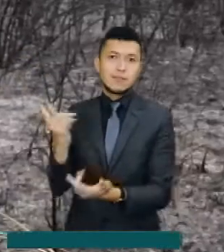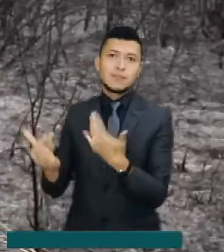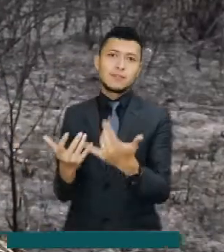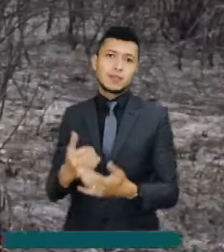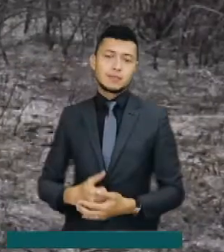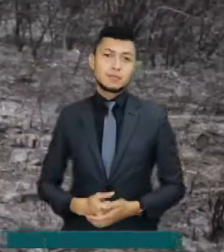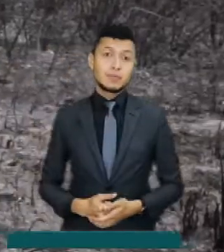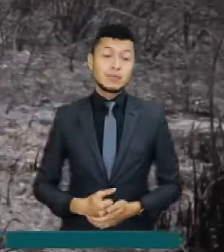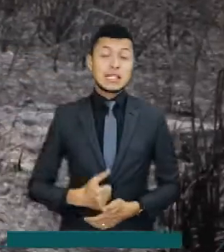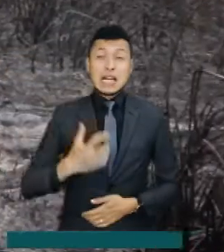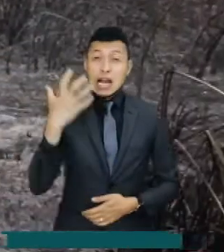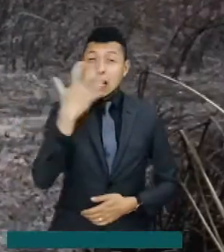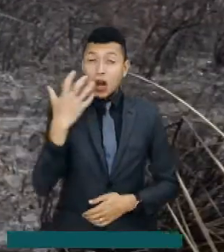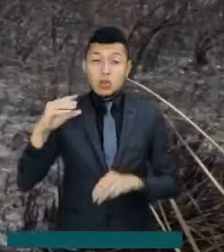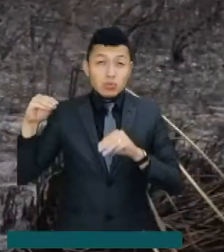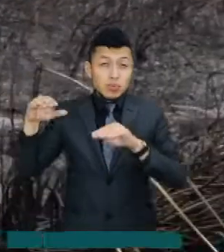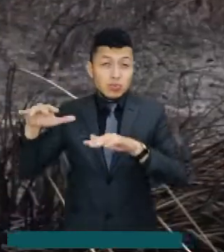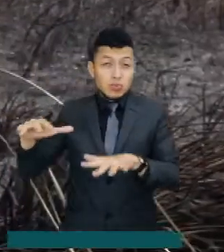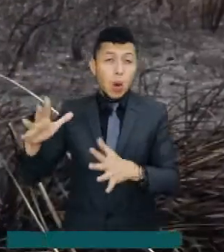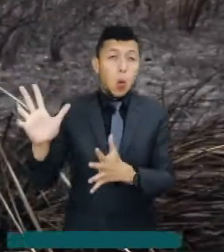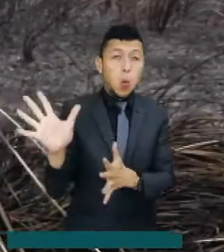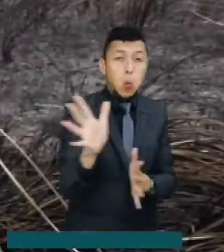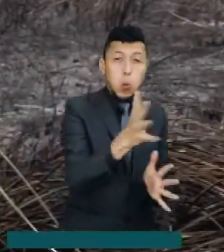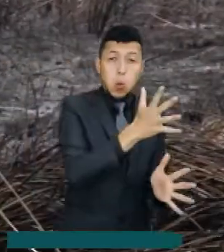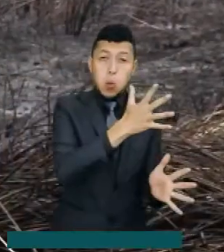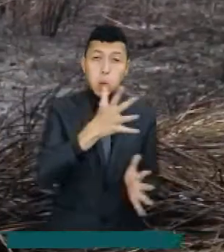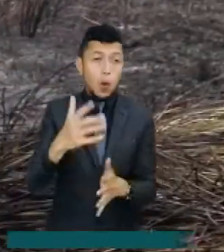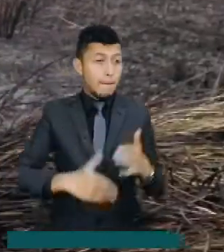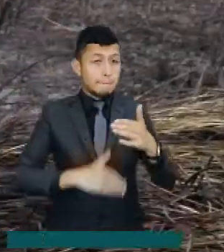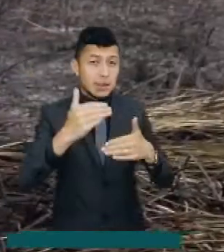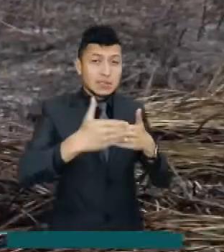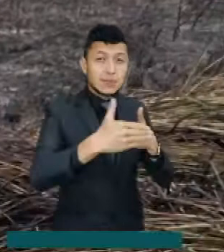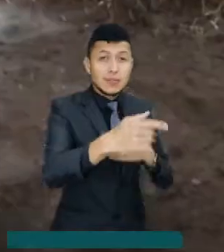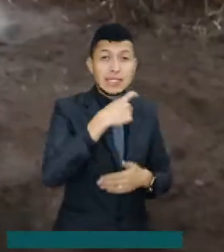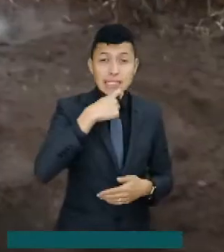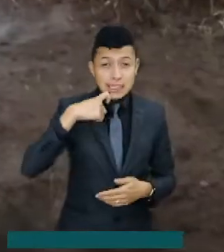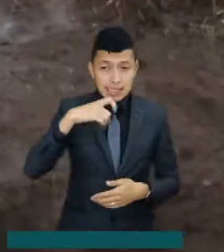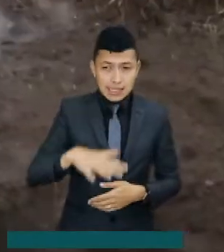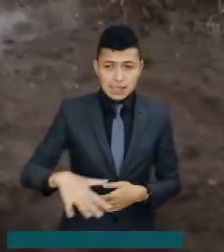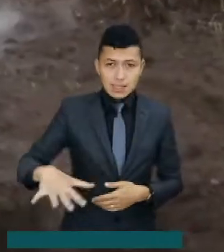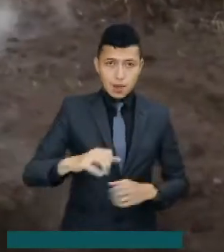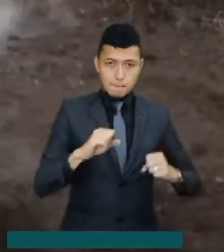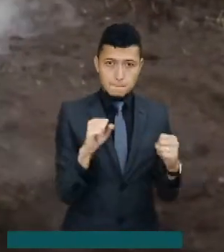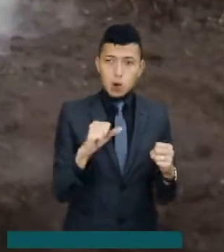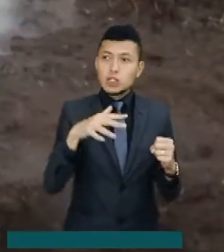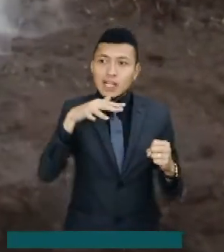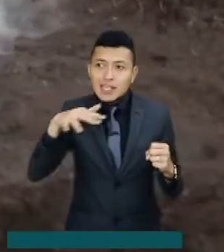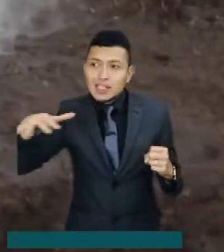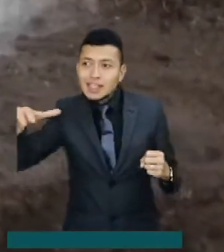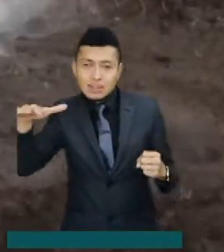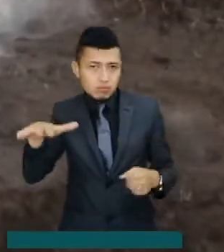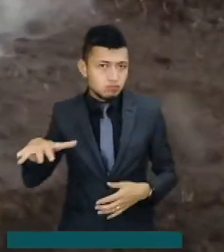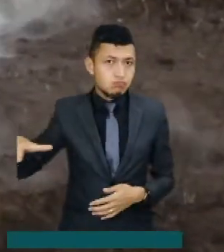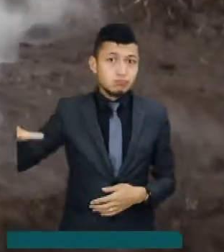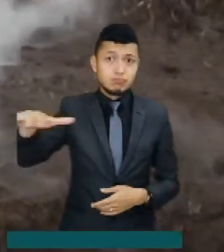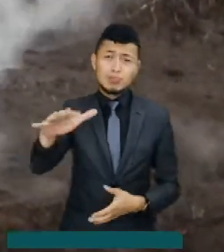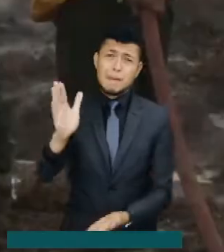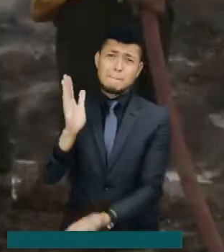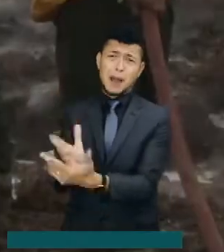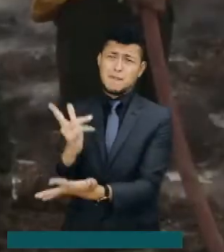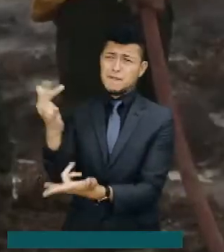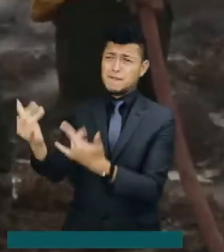El intenso calor y los vientos registrados durante el inicio de la temporada seca en zona rural de Bogotá han